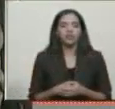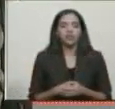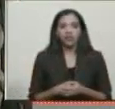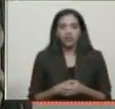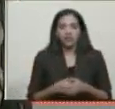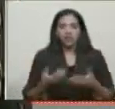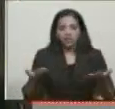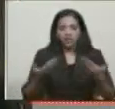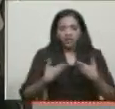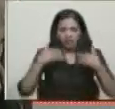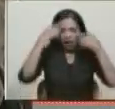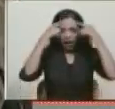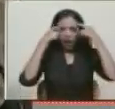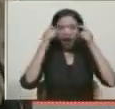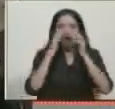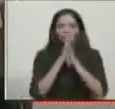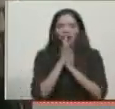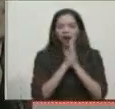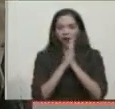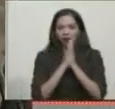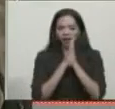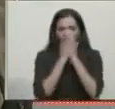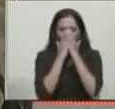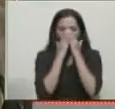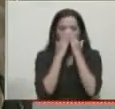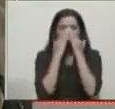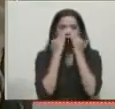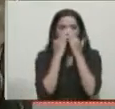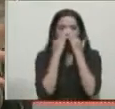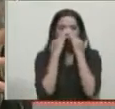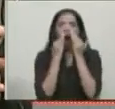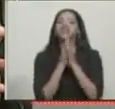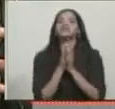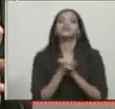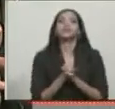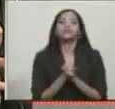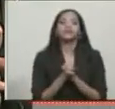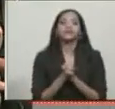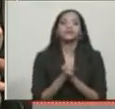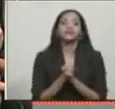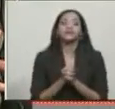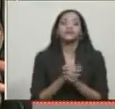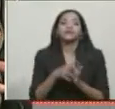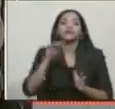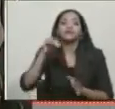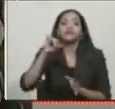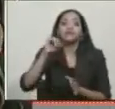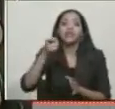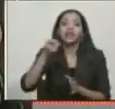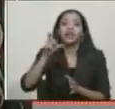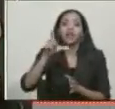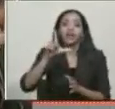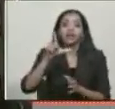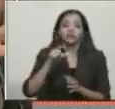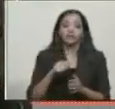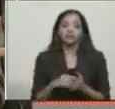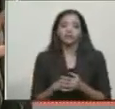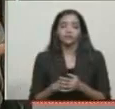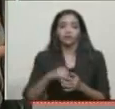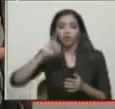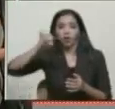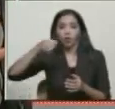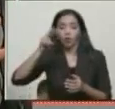Chávez, Miguel Enrique Otero, Juan Barreto, del mismo clan, rodeando a Chávez